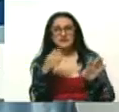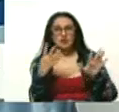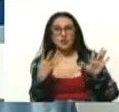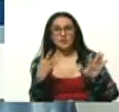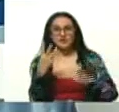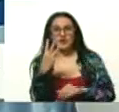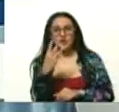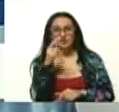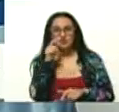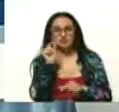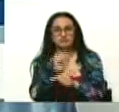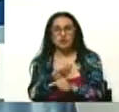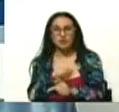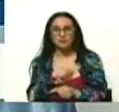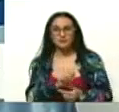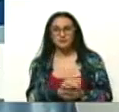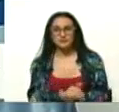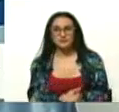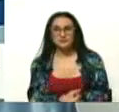1.698 acusados.